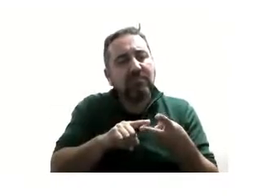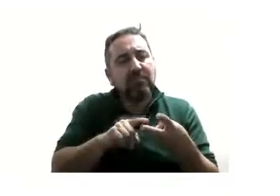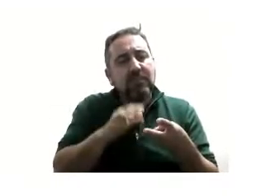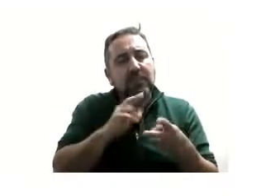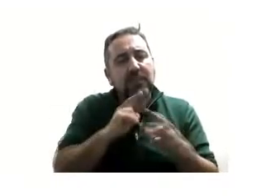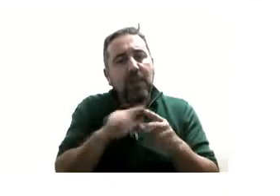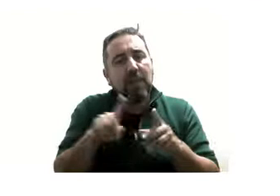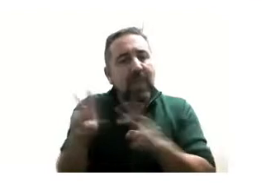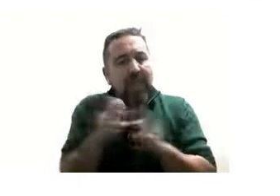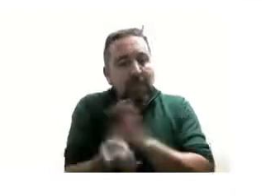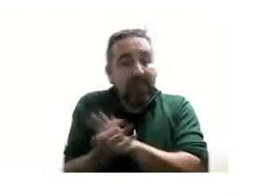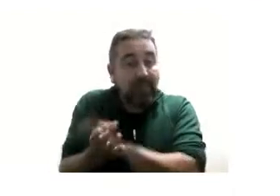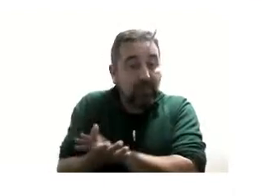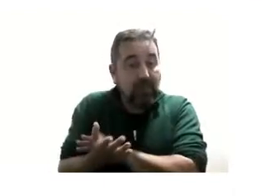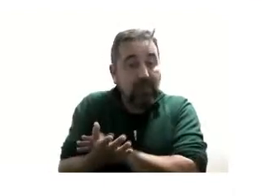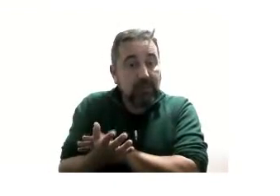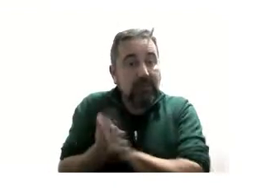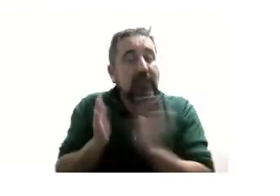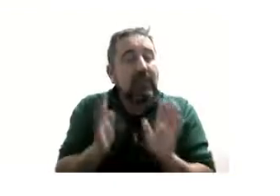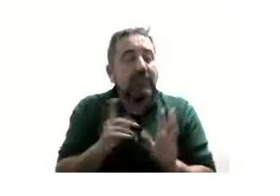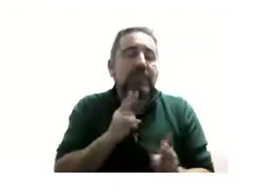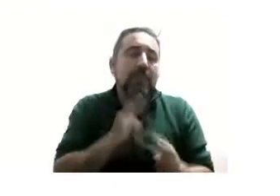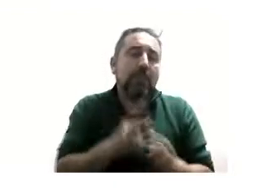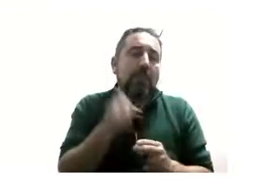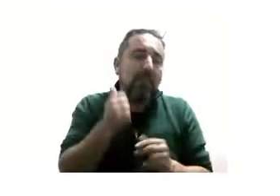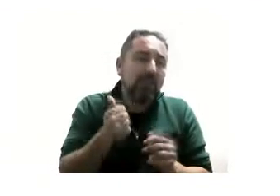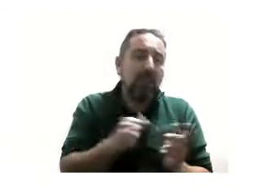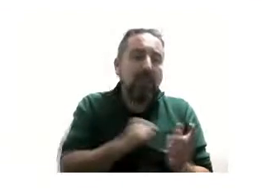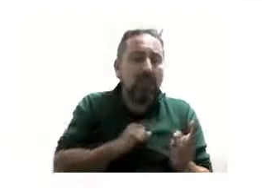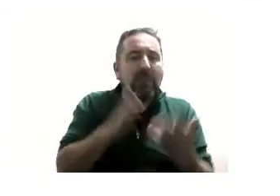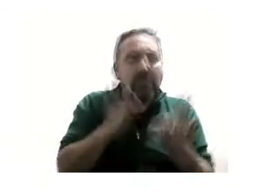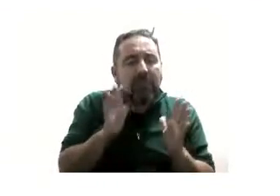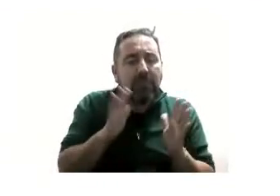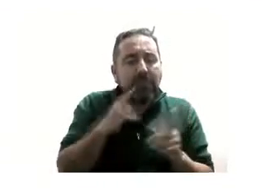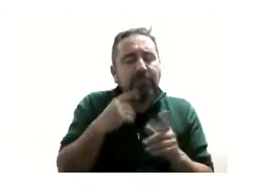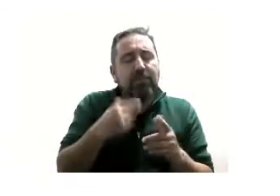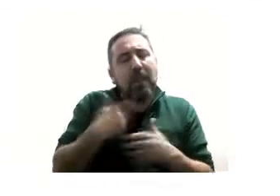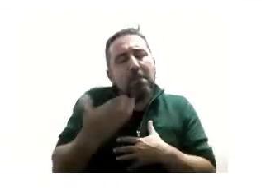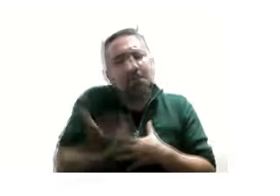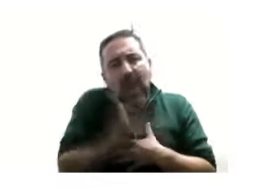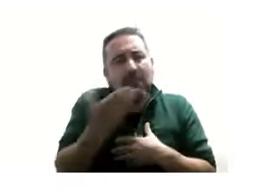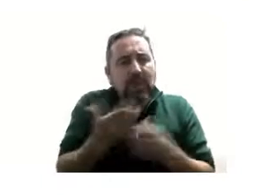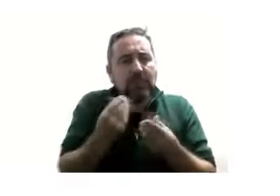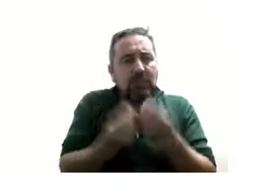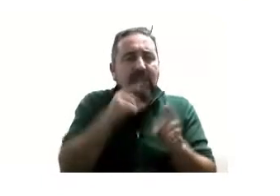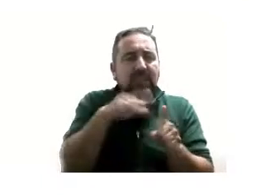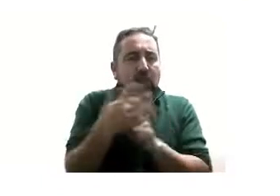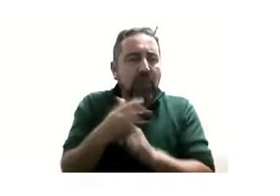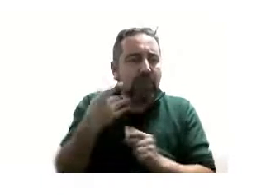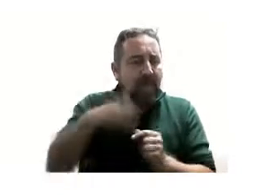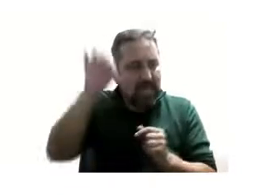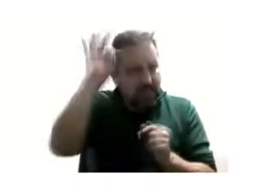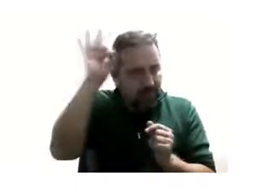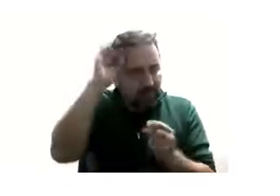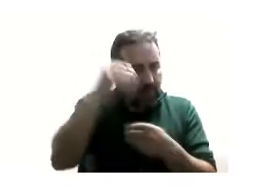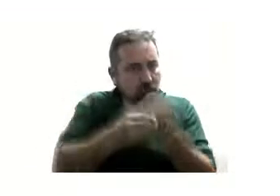emergentes, en las cuales hay que individualizar quizá las indicaciones, pero cada vez se van poniendo más implantes en esas situaciones y cada